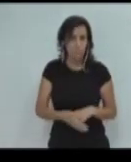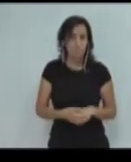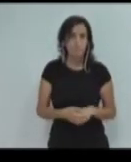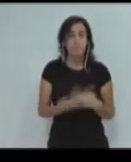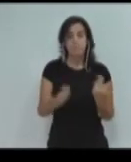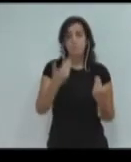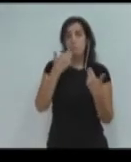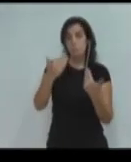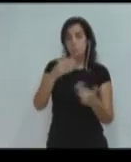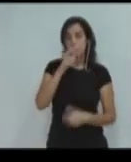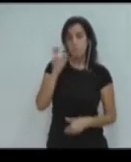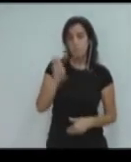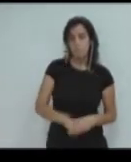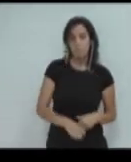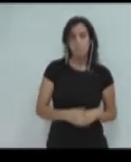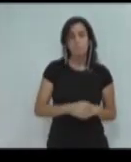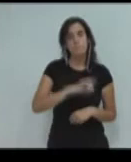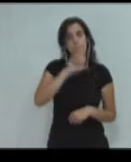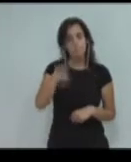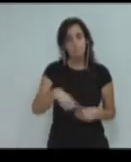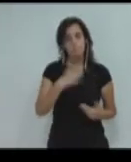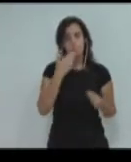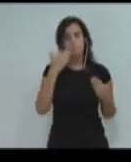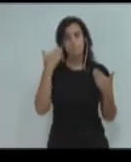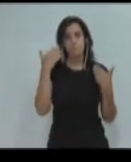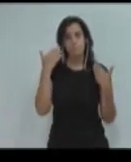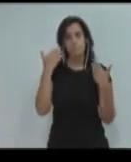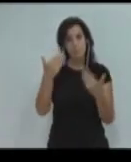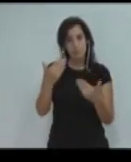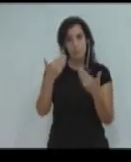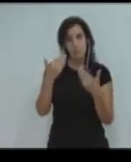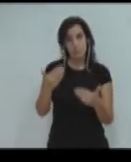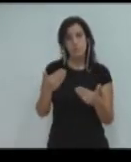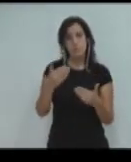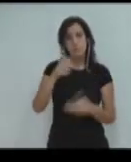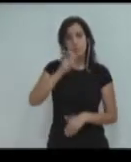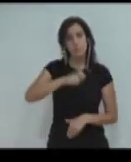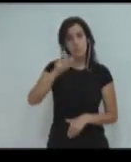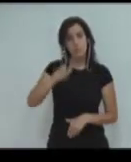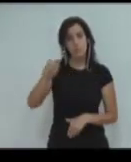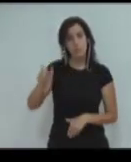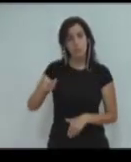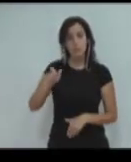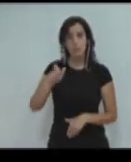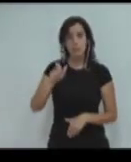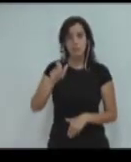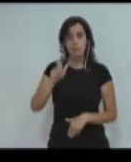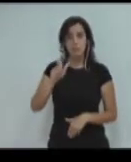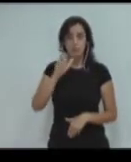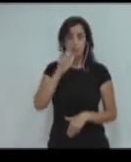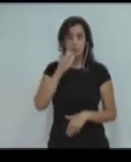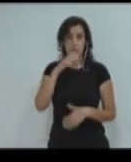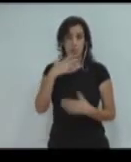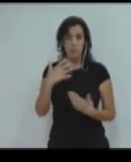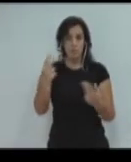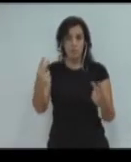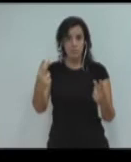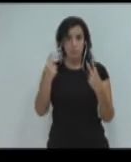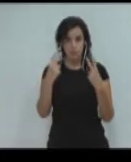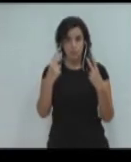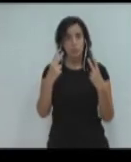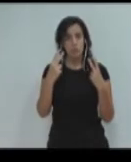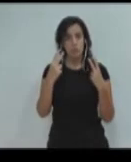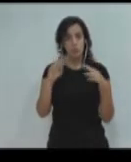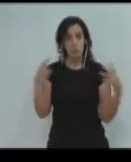muchas gracias por haber venido. Quiero dar también las gracias a las personas que nos hayan estado viendo a través